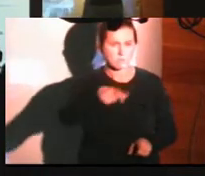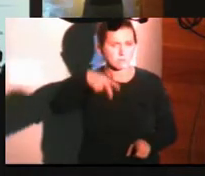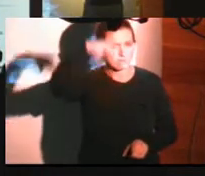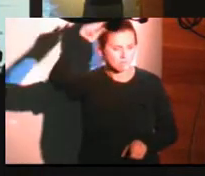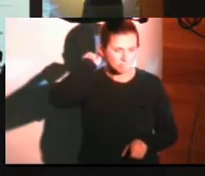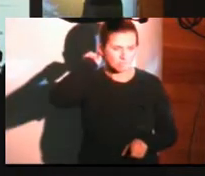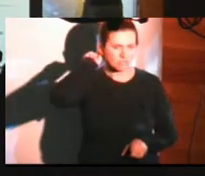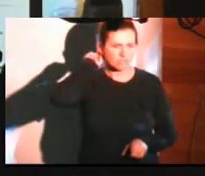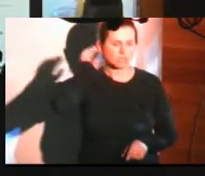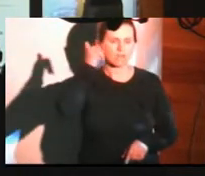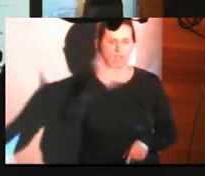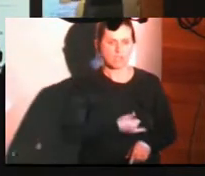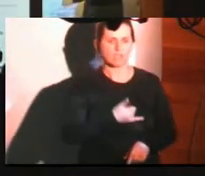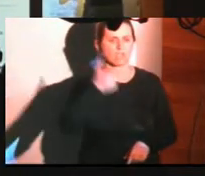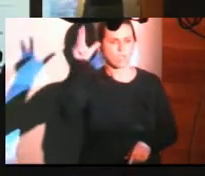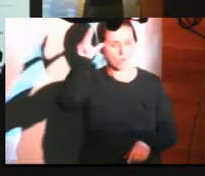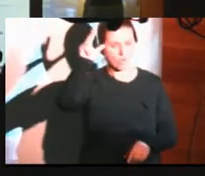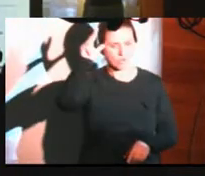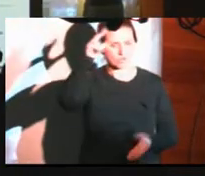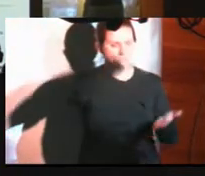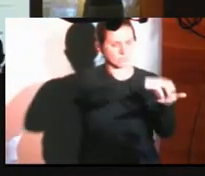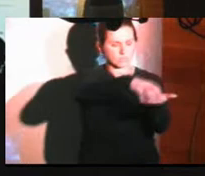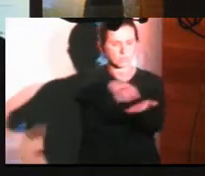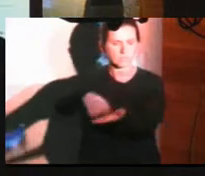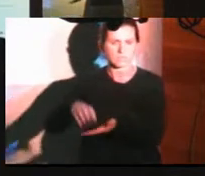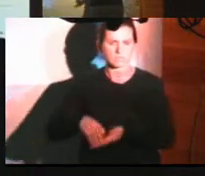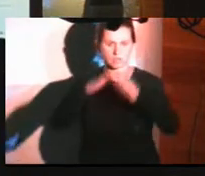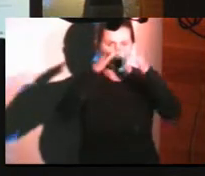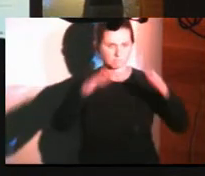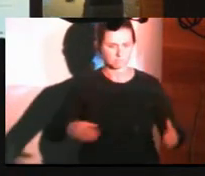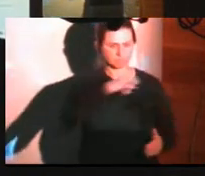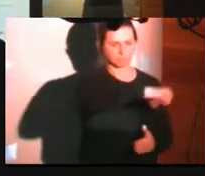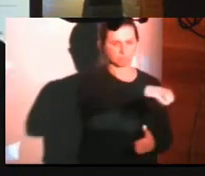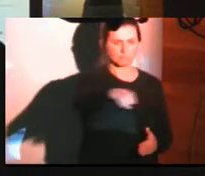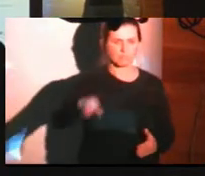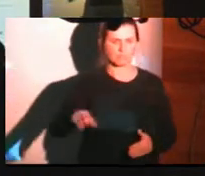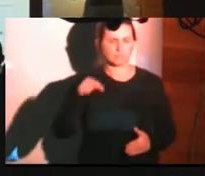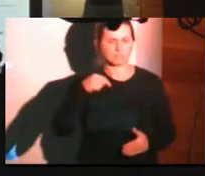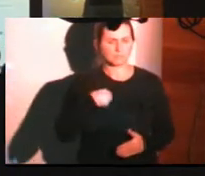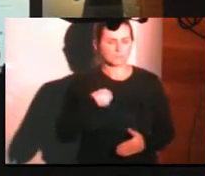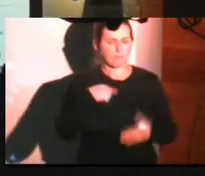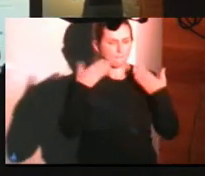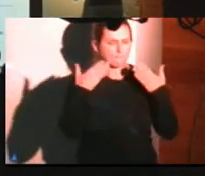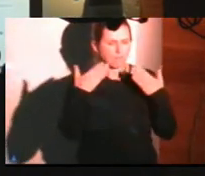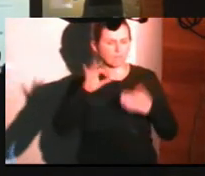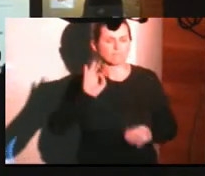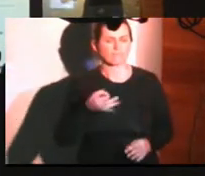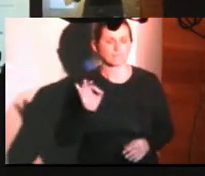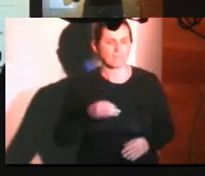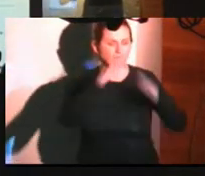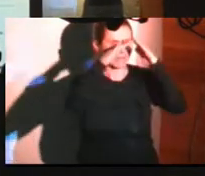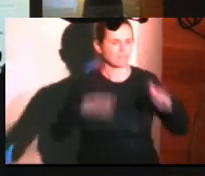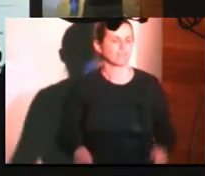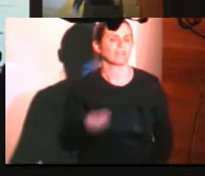estaciones de control alrededor del volcán que nos permiten saber qué está sucediendo y